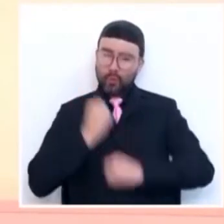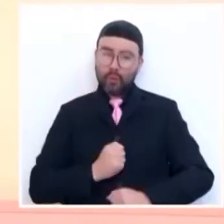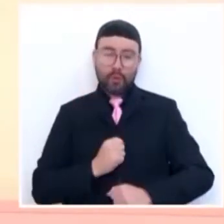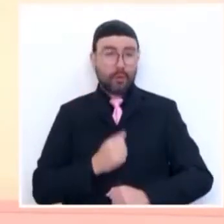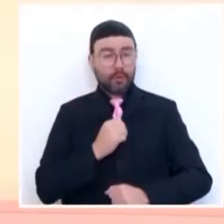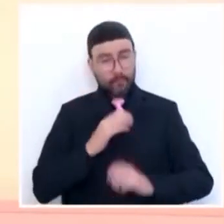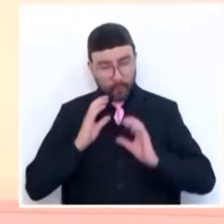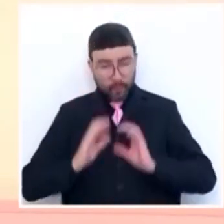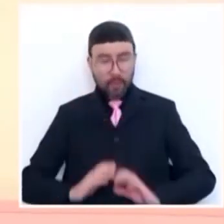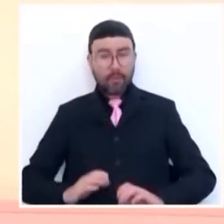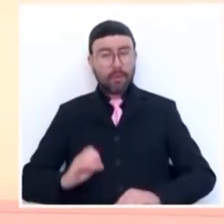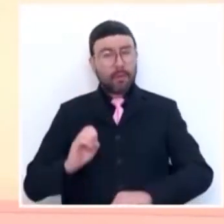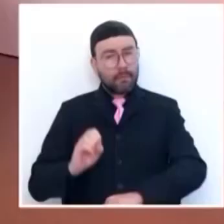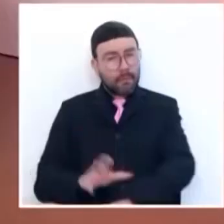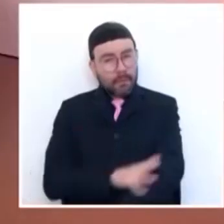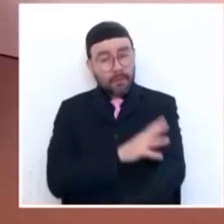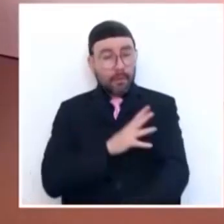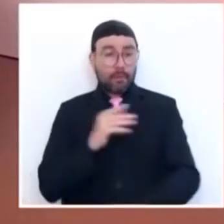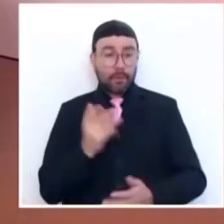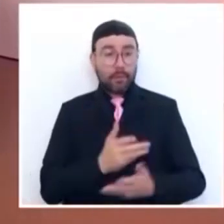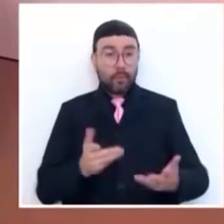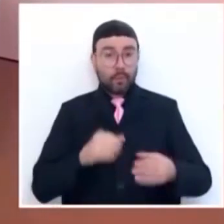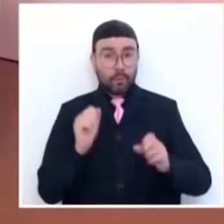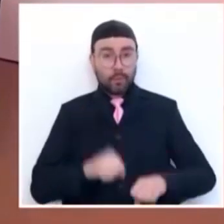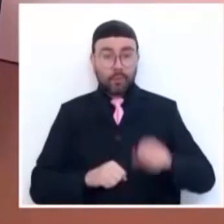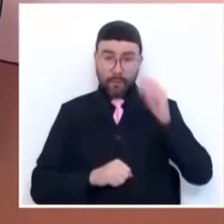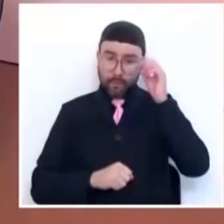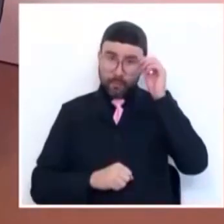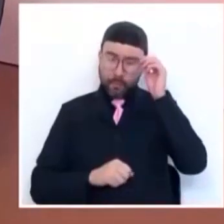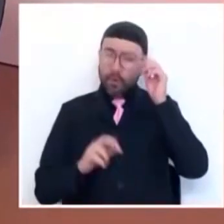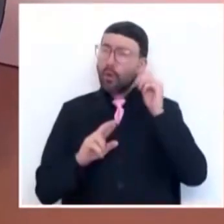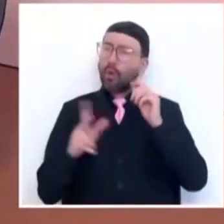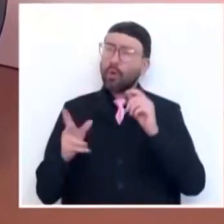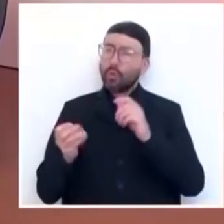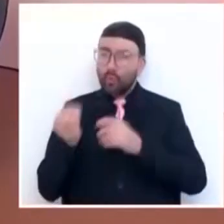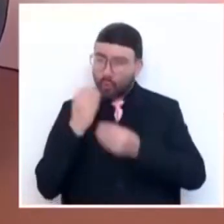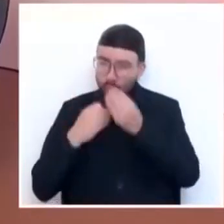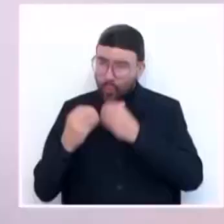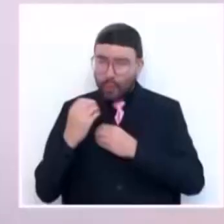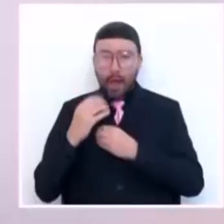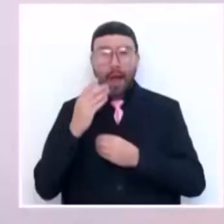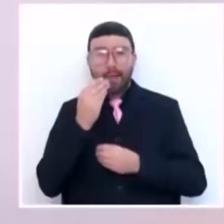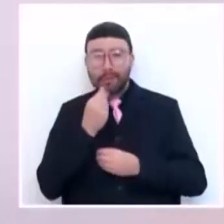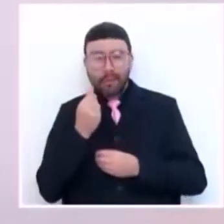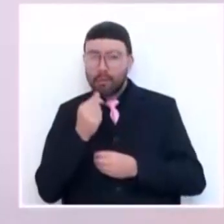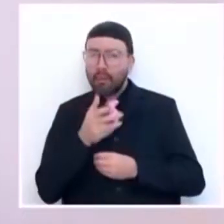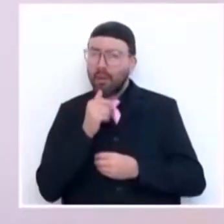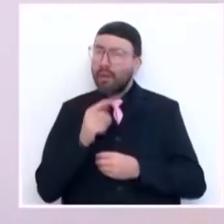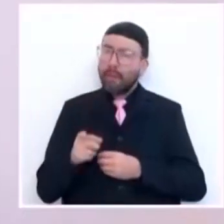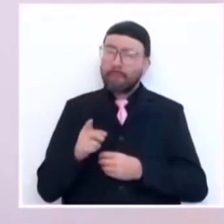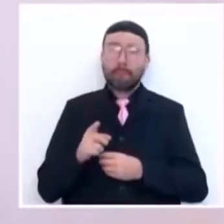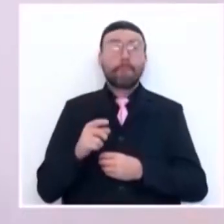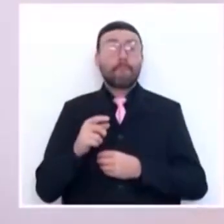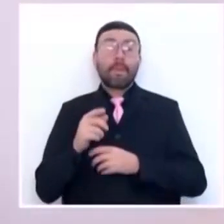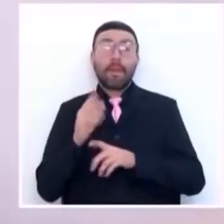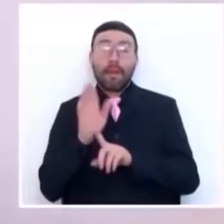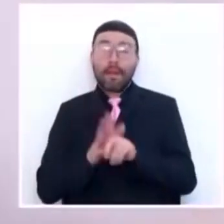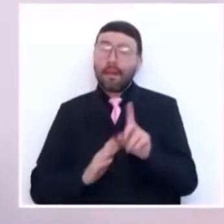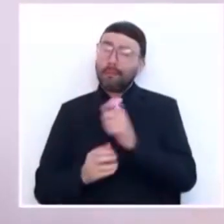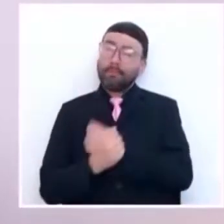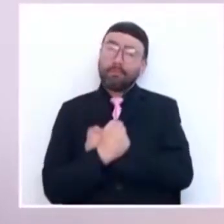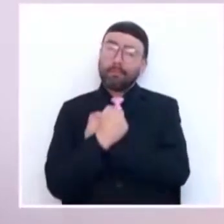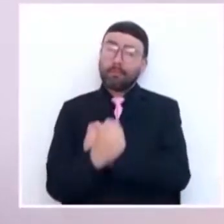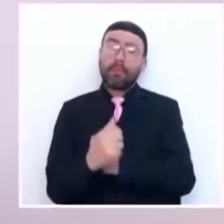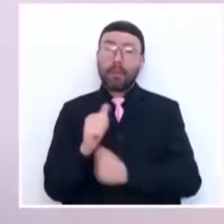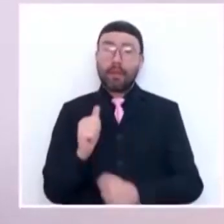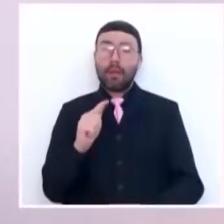mental, emocional y espiritualmente. Otros alimentos que no se mastican, uno nos lo ha enseñado el doctor Carlos Montoya, pediatra, que es la afectoterapia, y otro